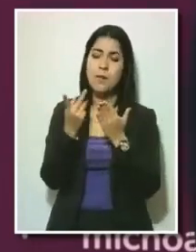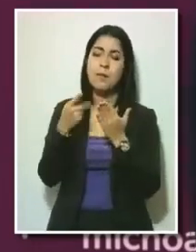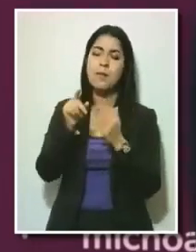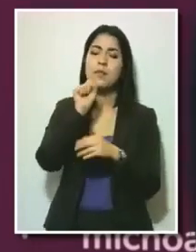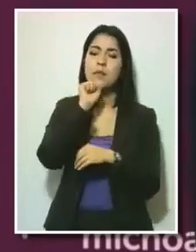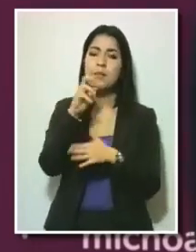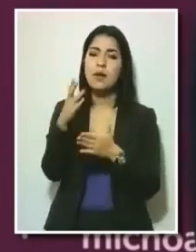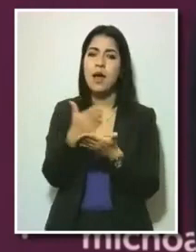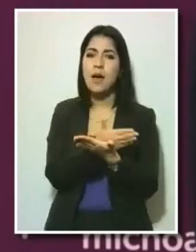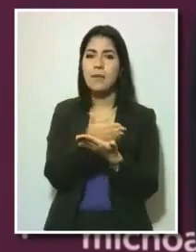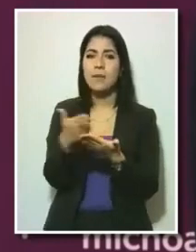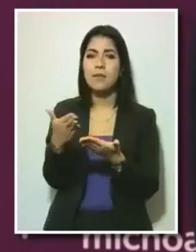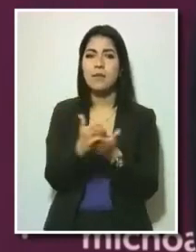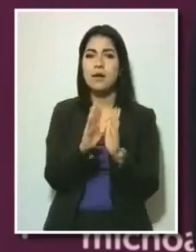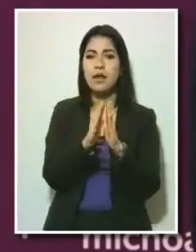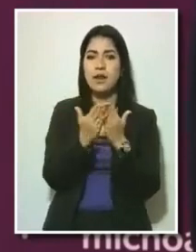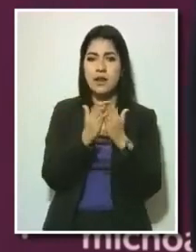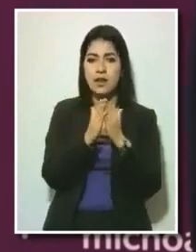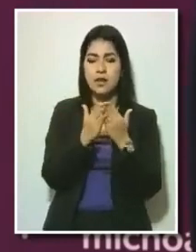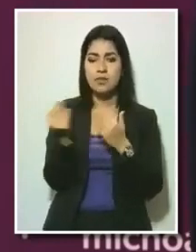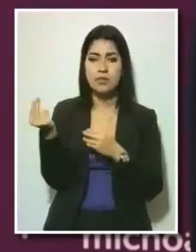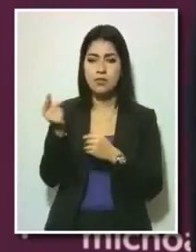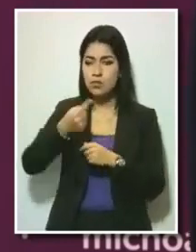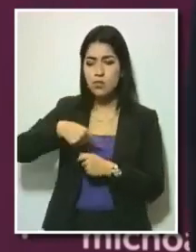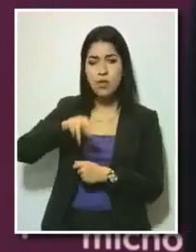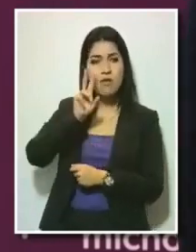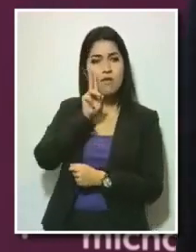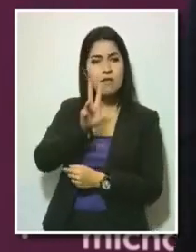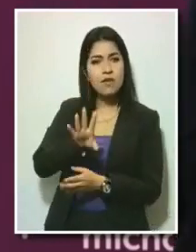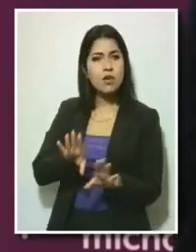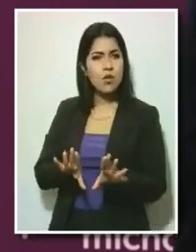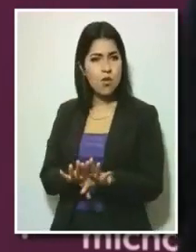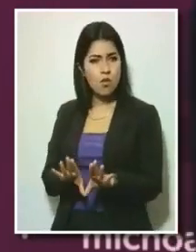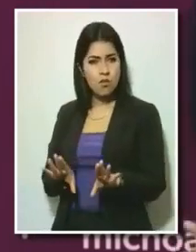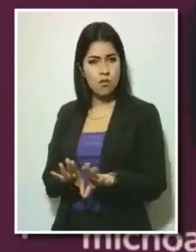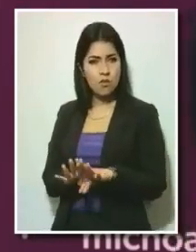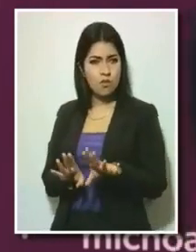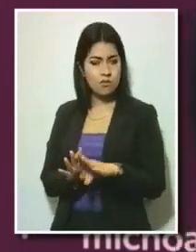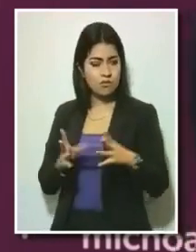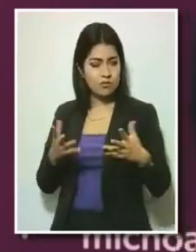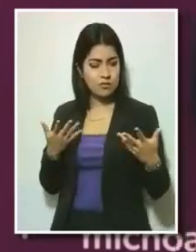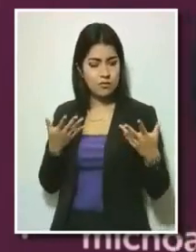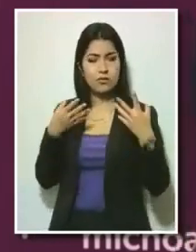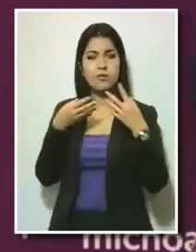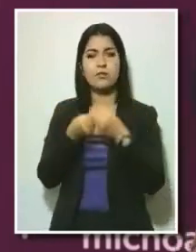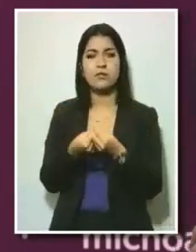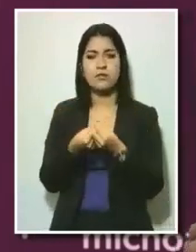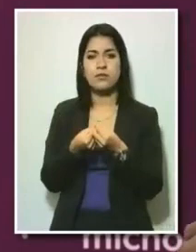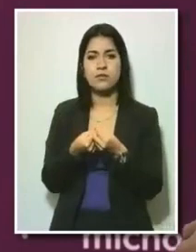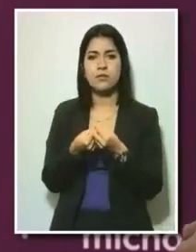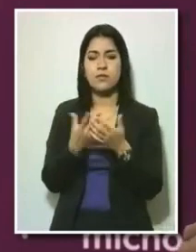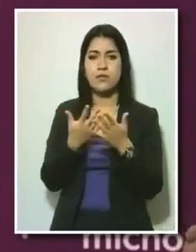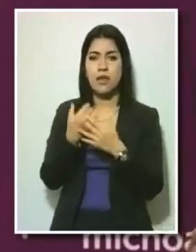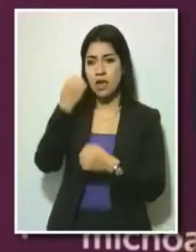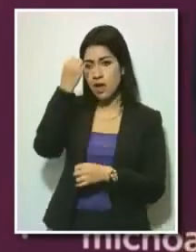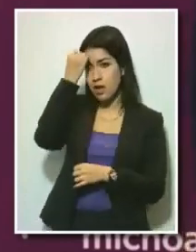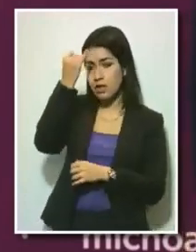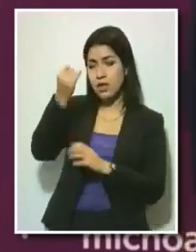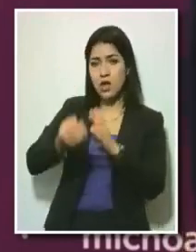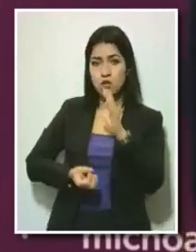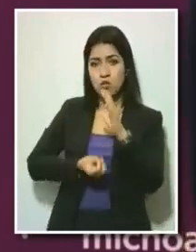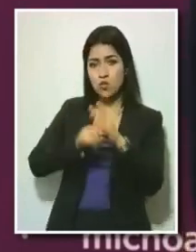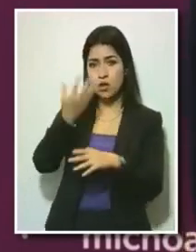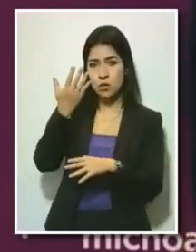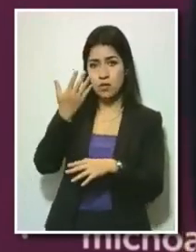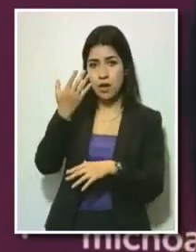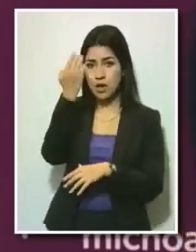libros de texto los tenemos que ver en el conjunto de un paradigma nuevo, que es la